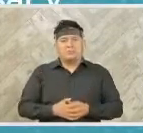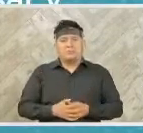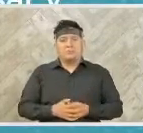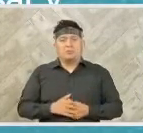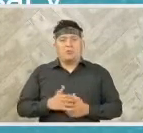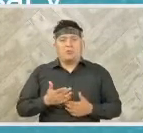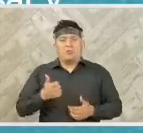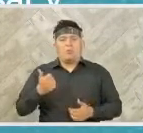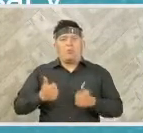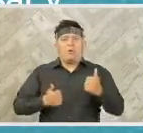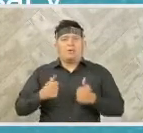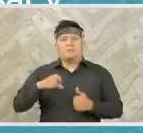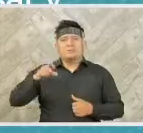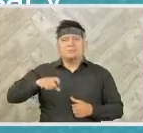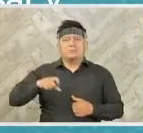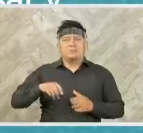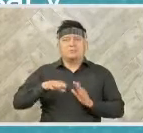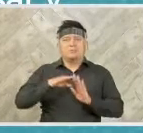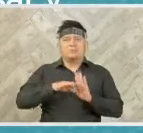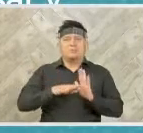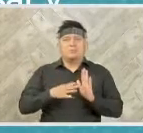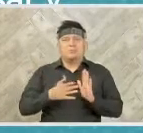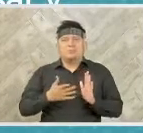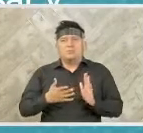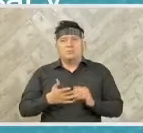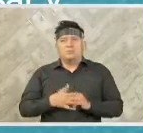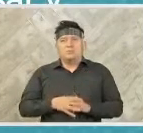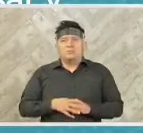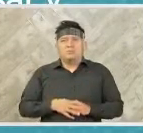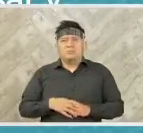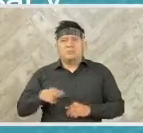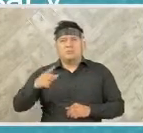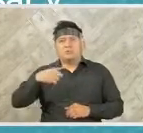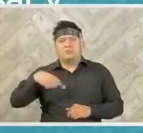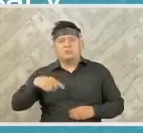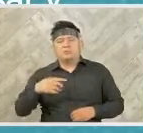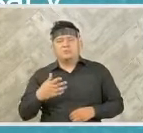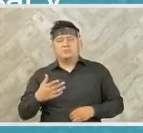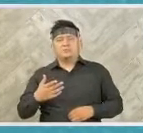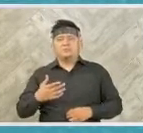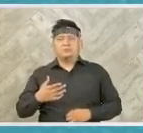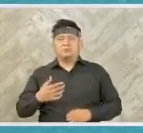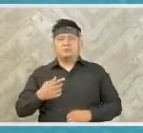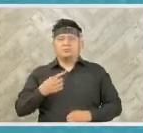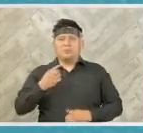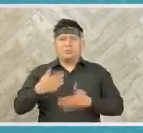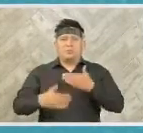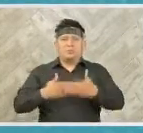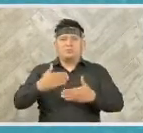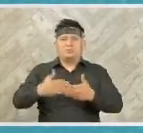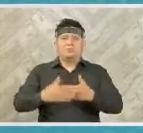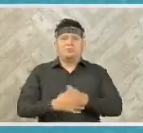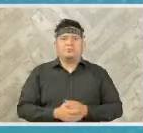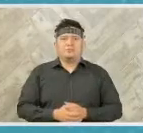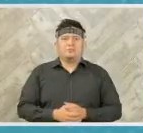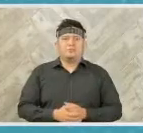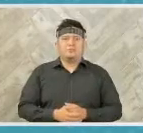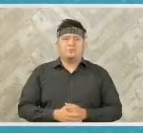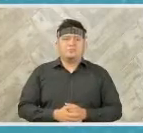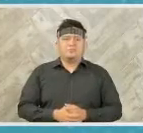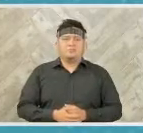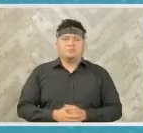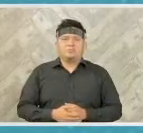sus necesidades, sin afectar a ningún individuo o institución en este proceso. Sus componentes